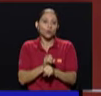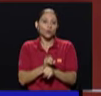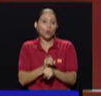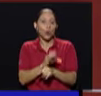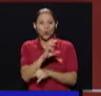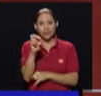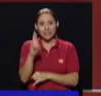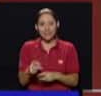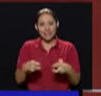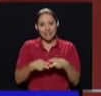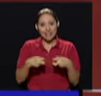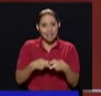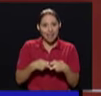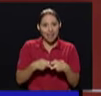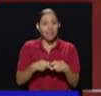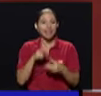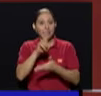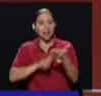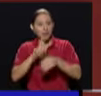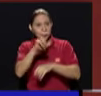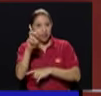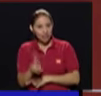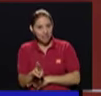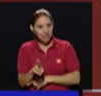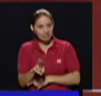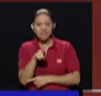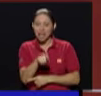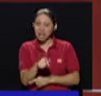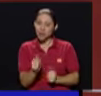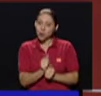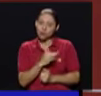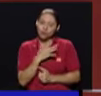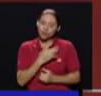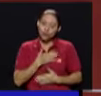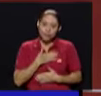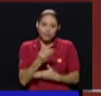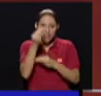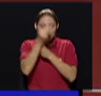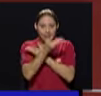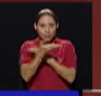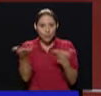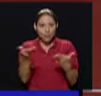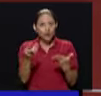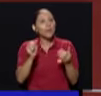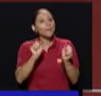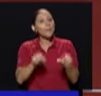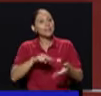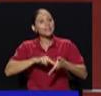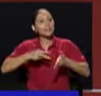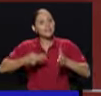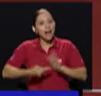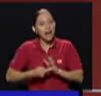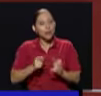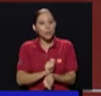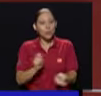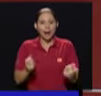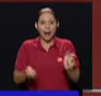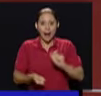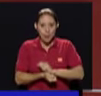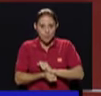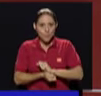al Instituto Costarricense de Electricidad y a la Universidad de Costa Rica, donde gustosamente le darán esa información que puede significar